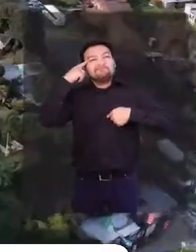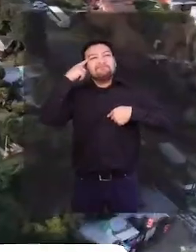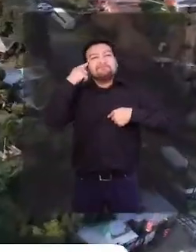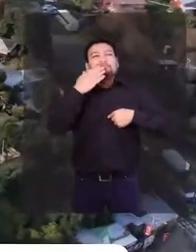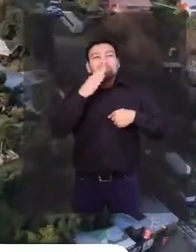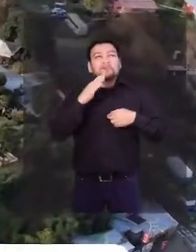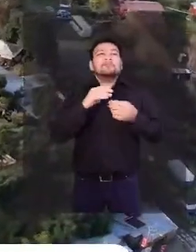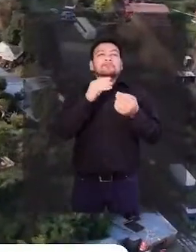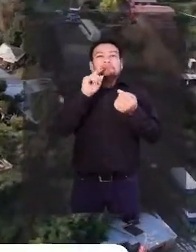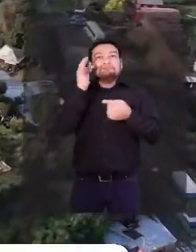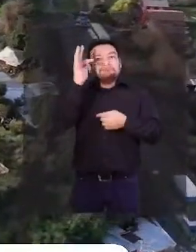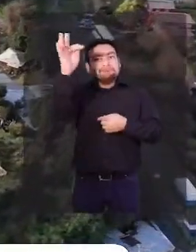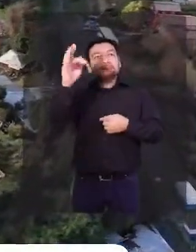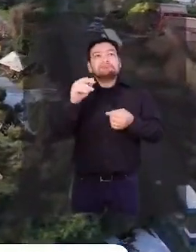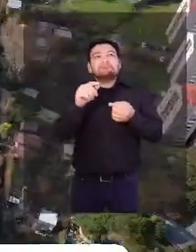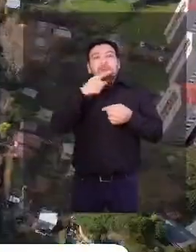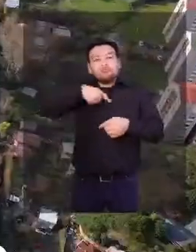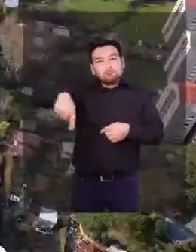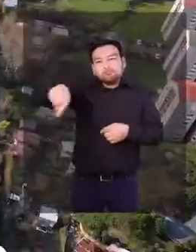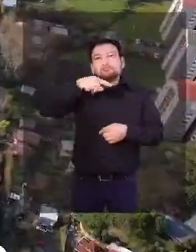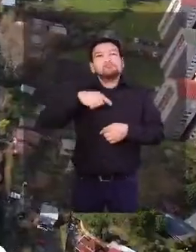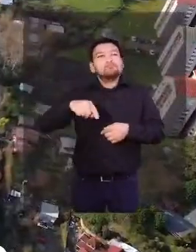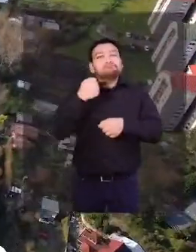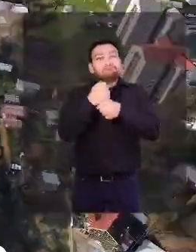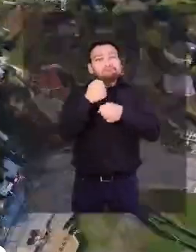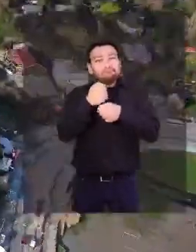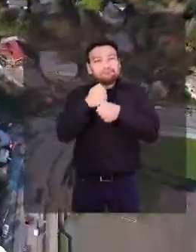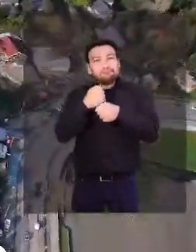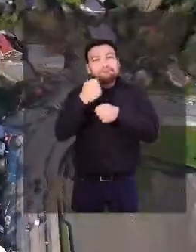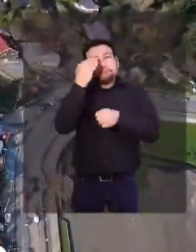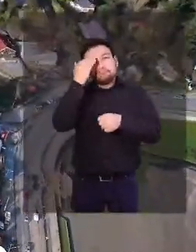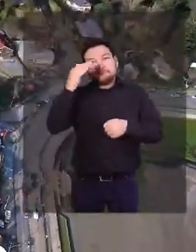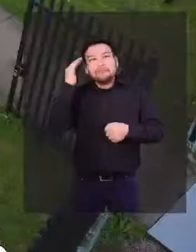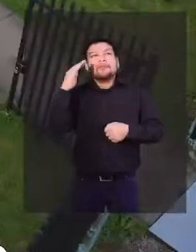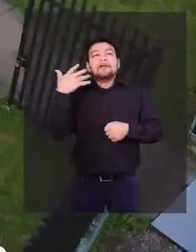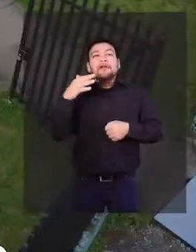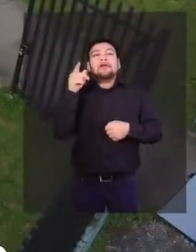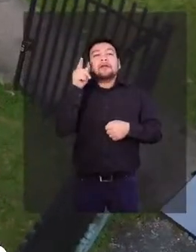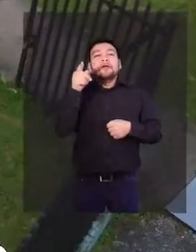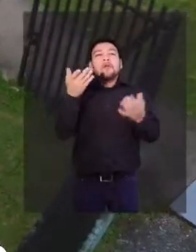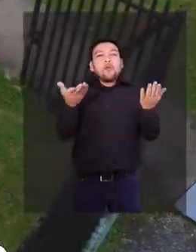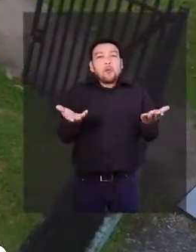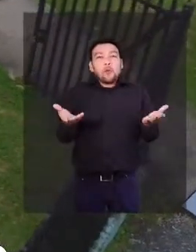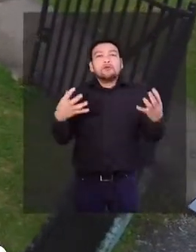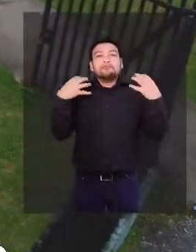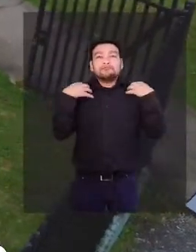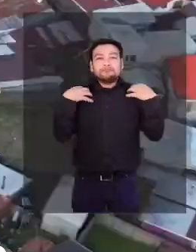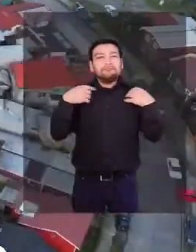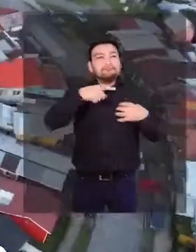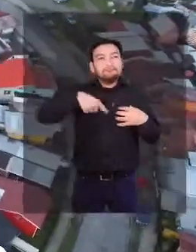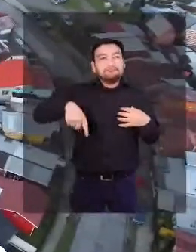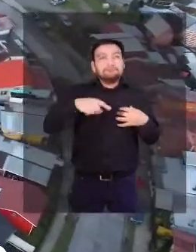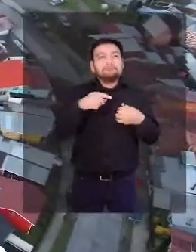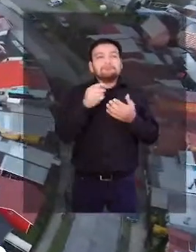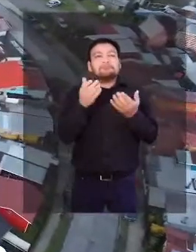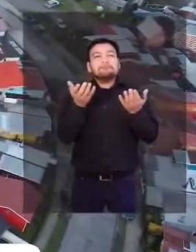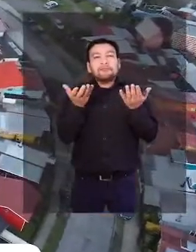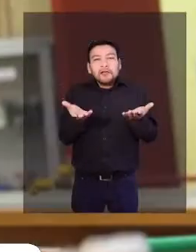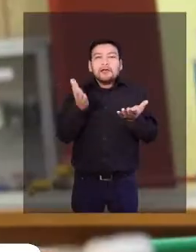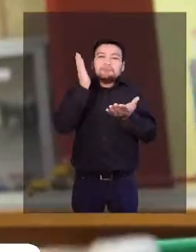educación superior en la región, consolidándonos como un centro académico de relevancia en la capital